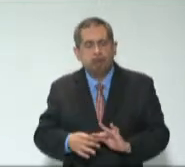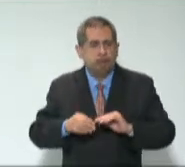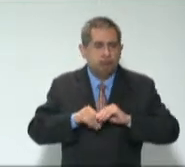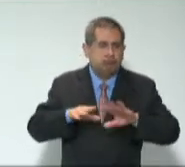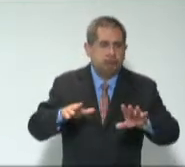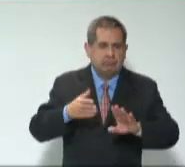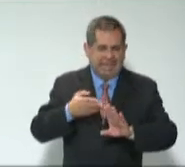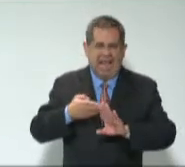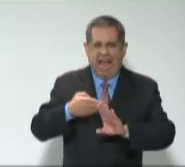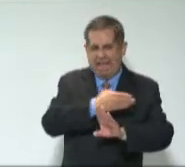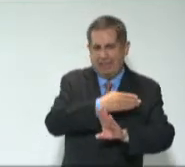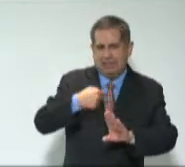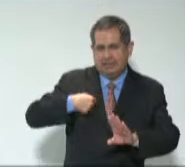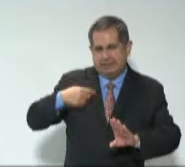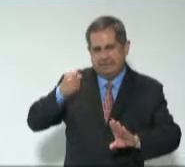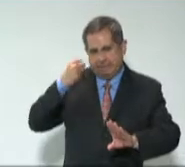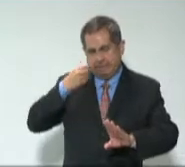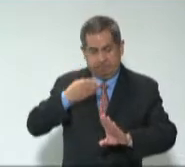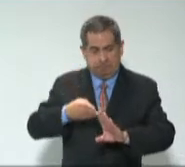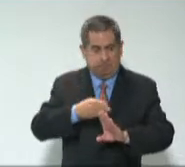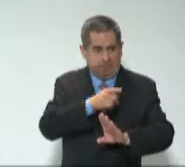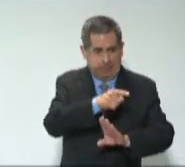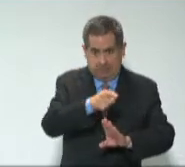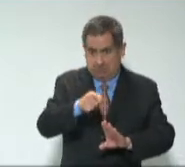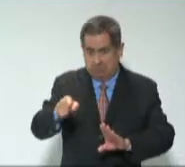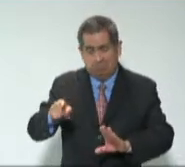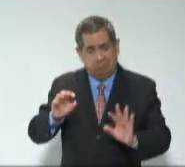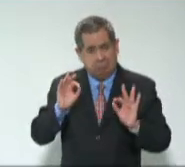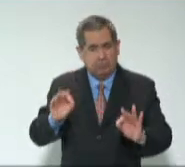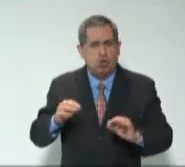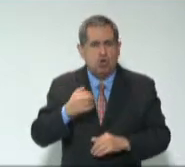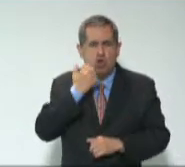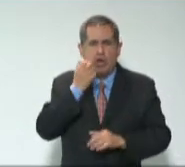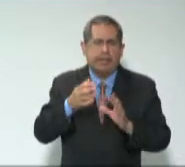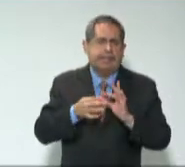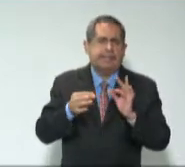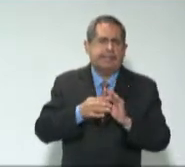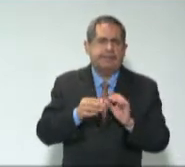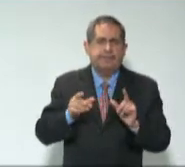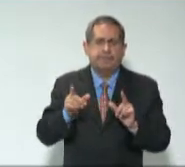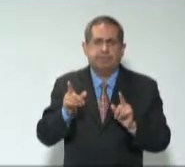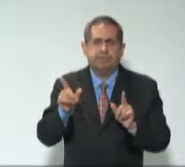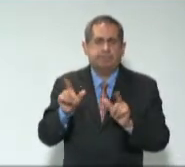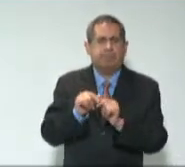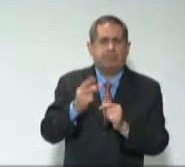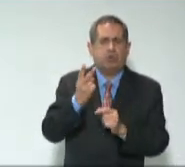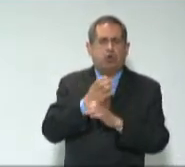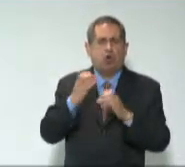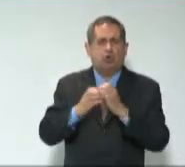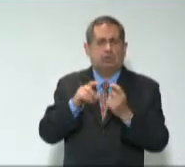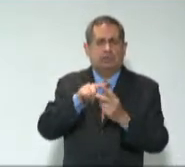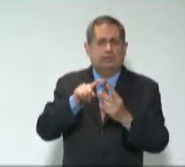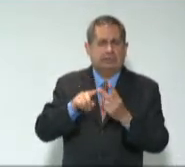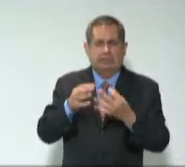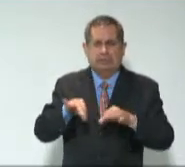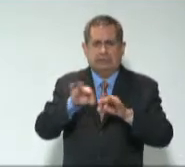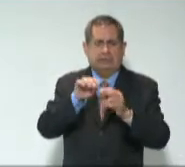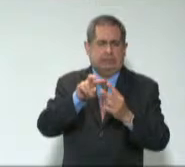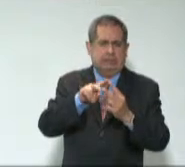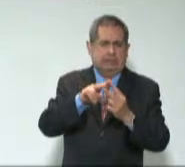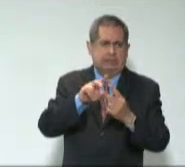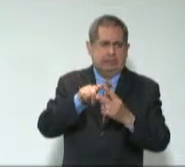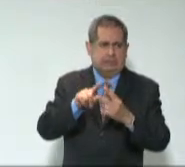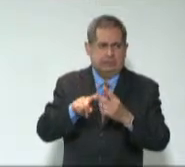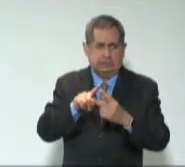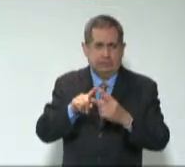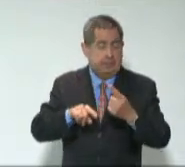estado previamente Dando su información yo quisiera retomar dos cosas importantes